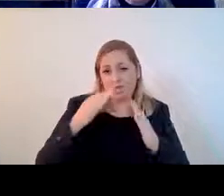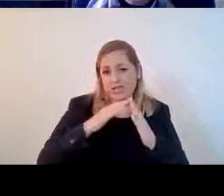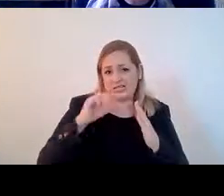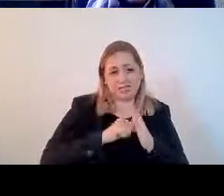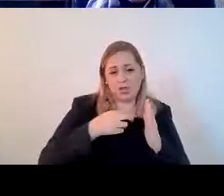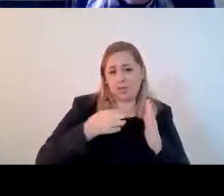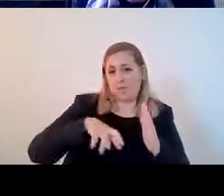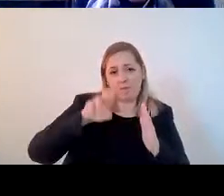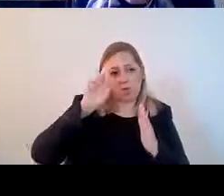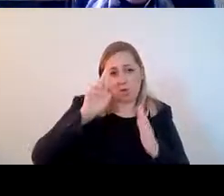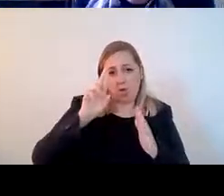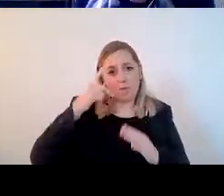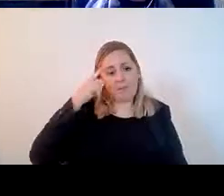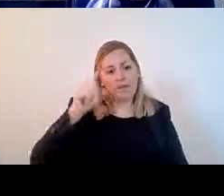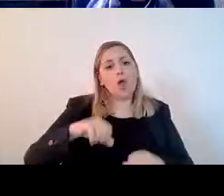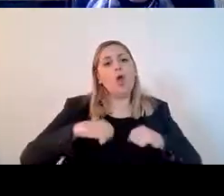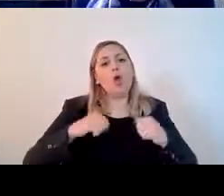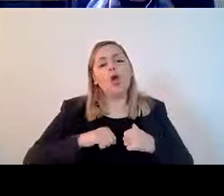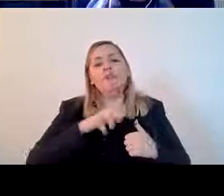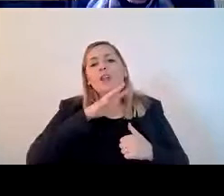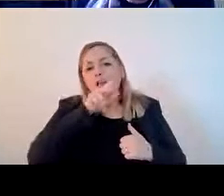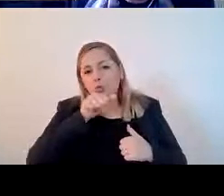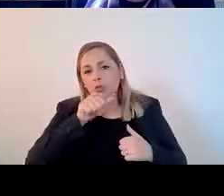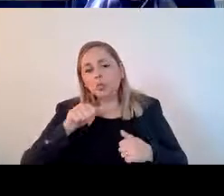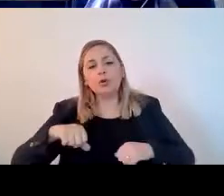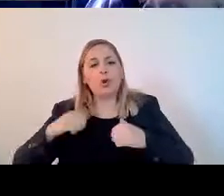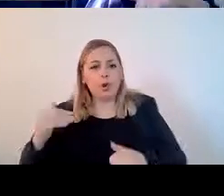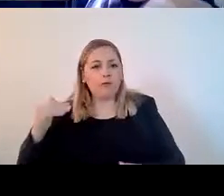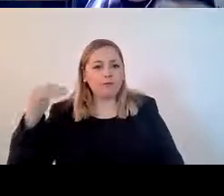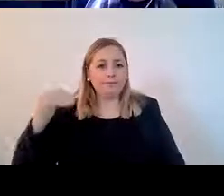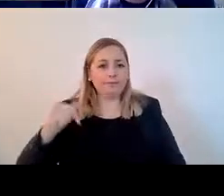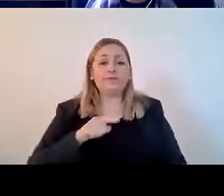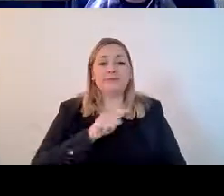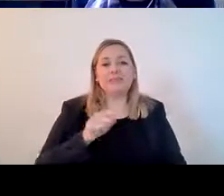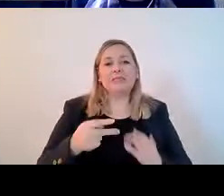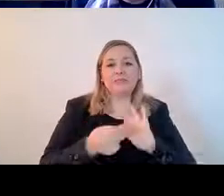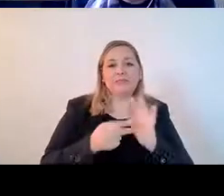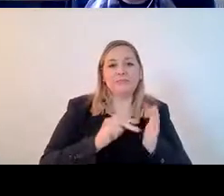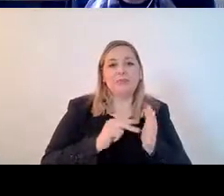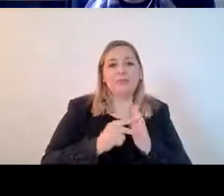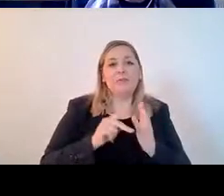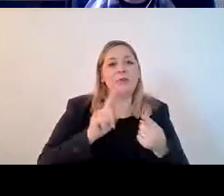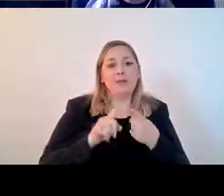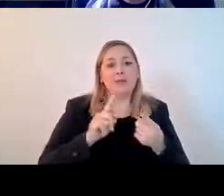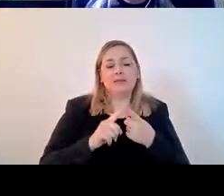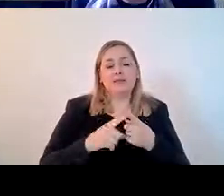para los jóvenes adultos y adolescentes. Habría dificultades para participar en el aprendizaje en línea,